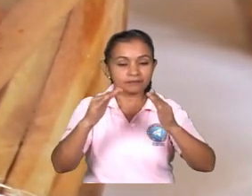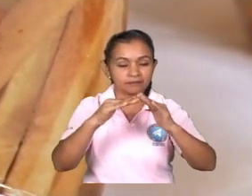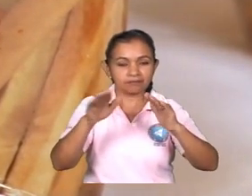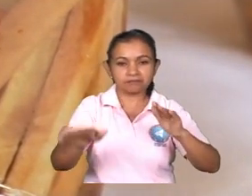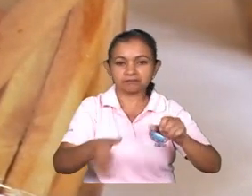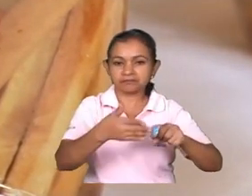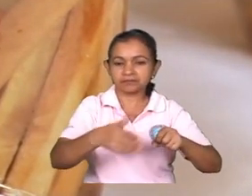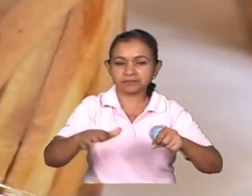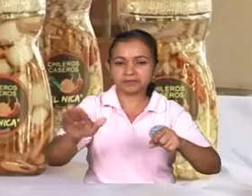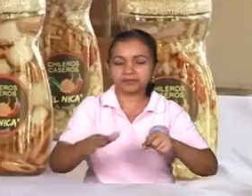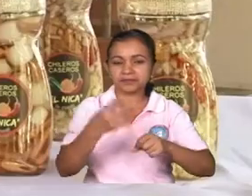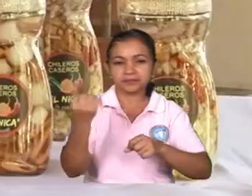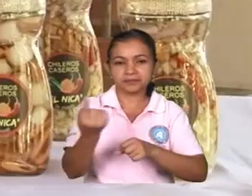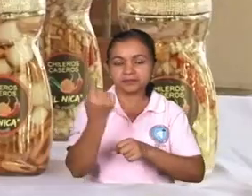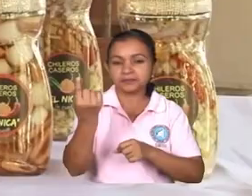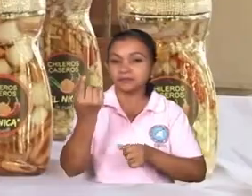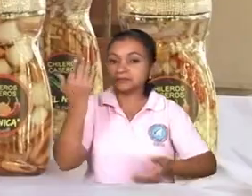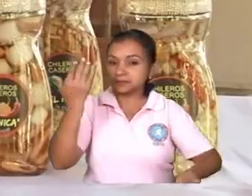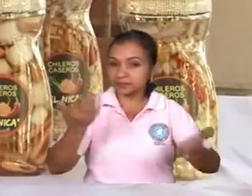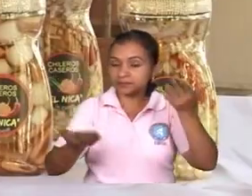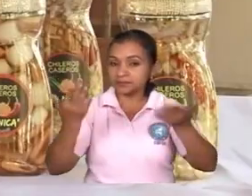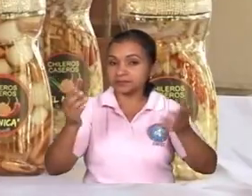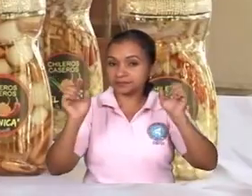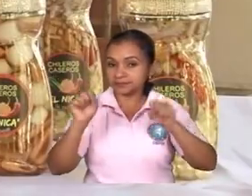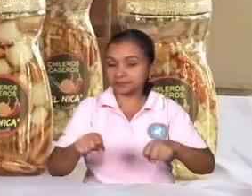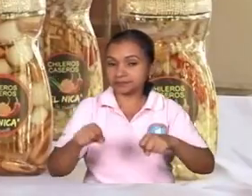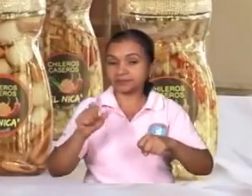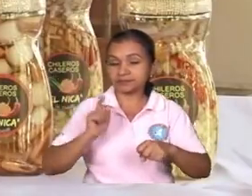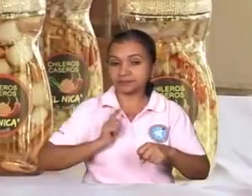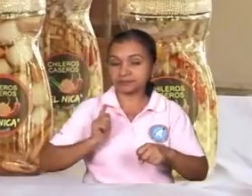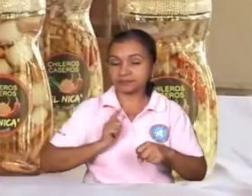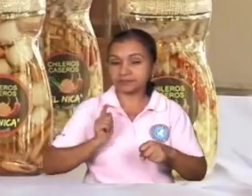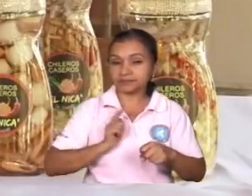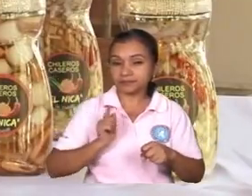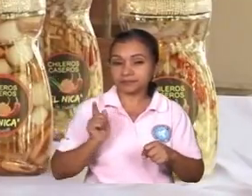y el único preservante, sí, que con él